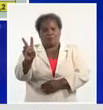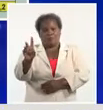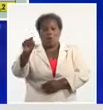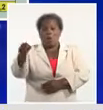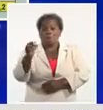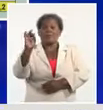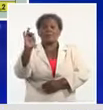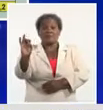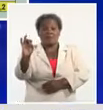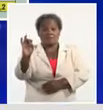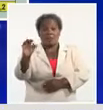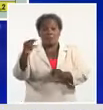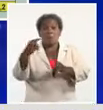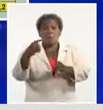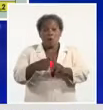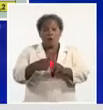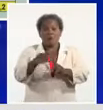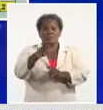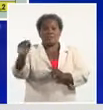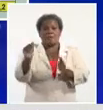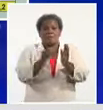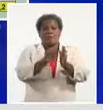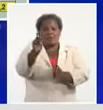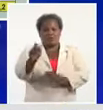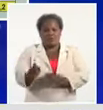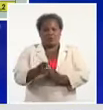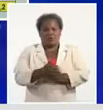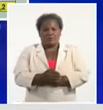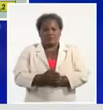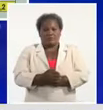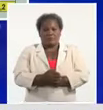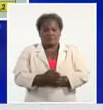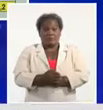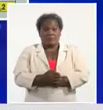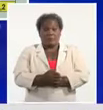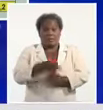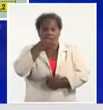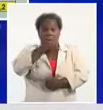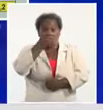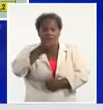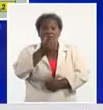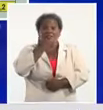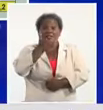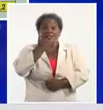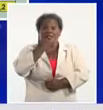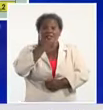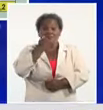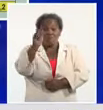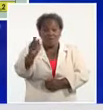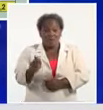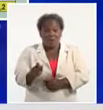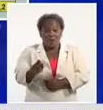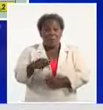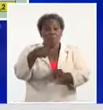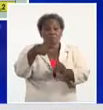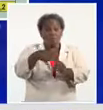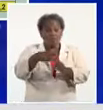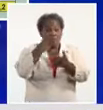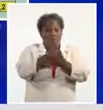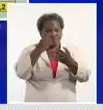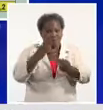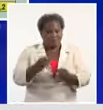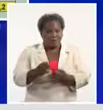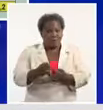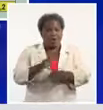2.662,7 por 100.000 habitantes, estoy hablando de tasa de incidencia de casos positivos de COVID en los últimos 15